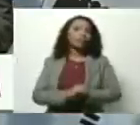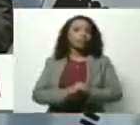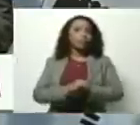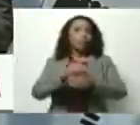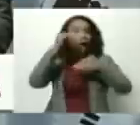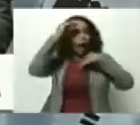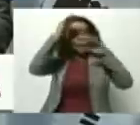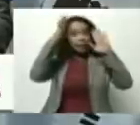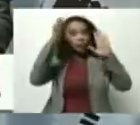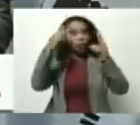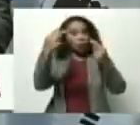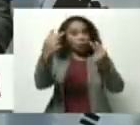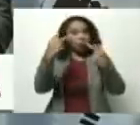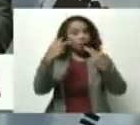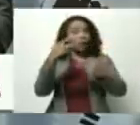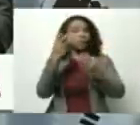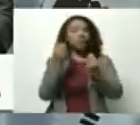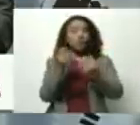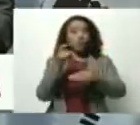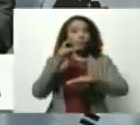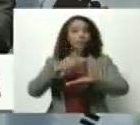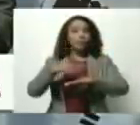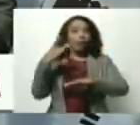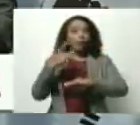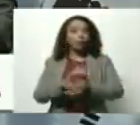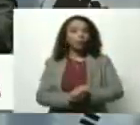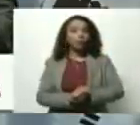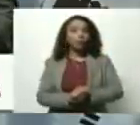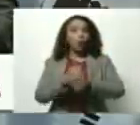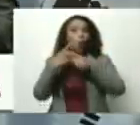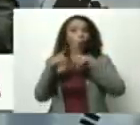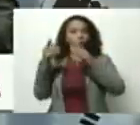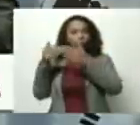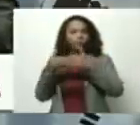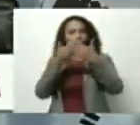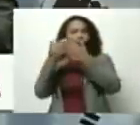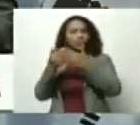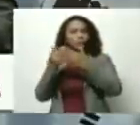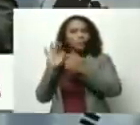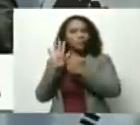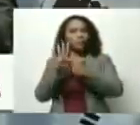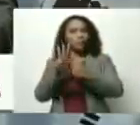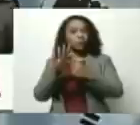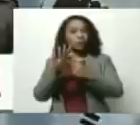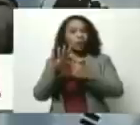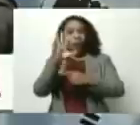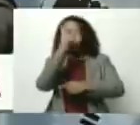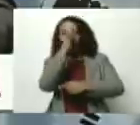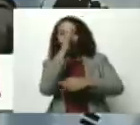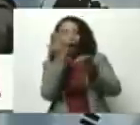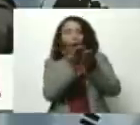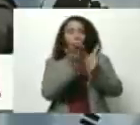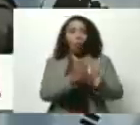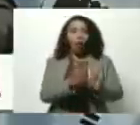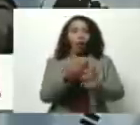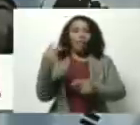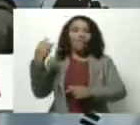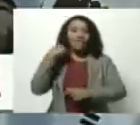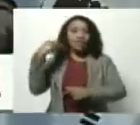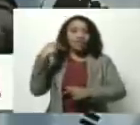con esto, muy delicado. Otros estudios señalan que el acoso escolar genera para las